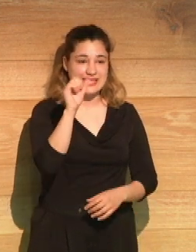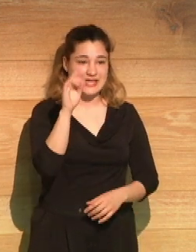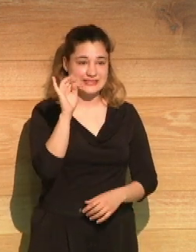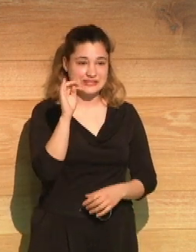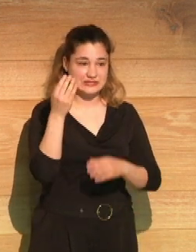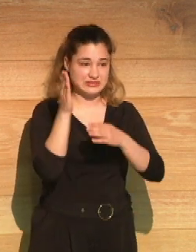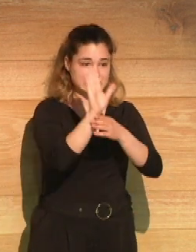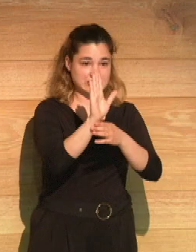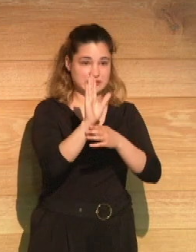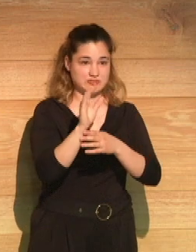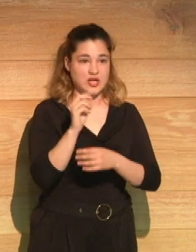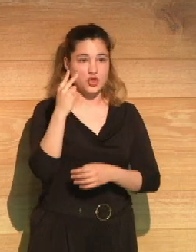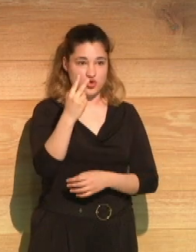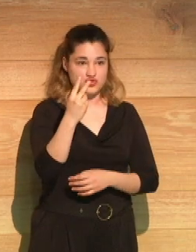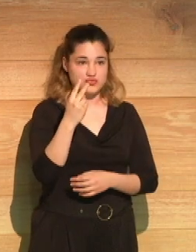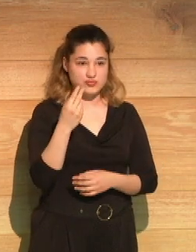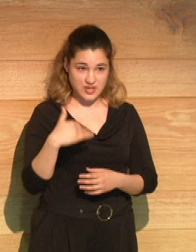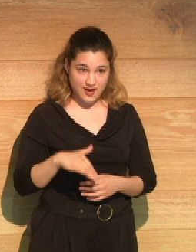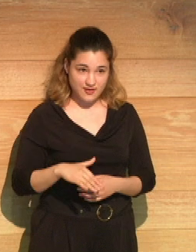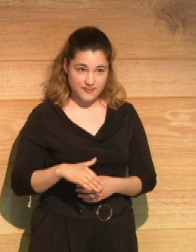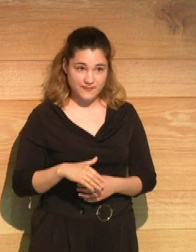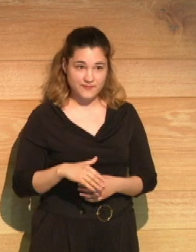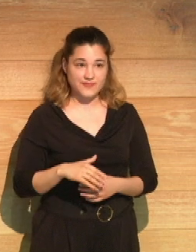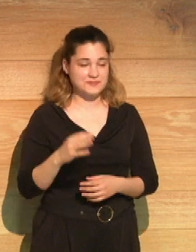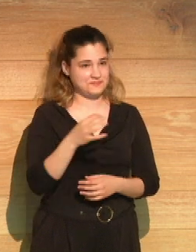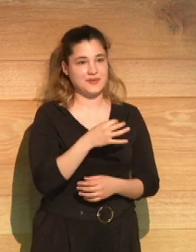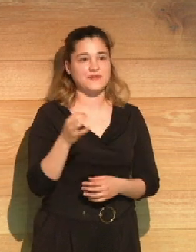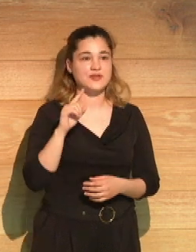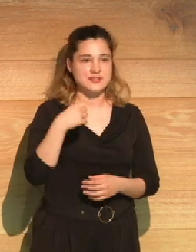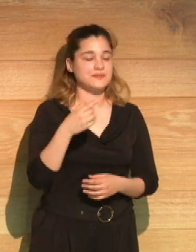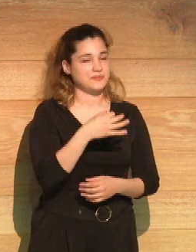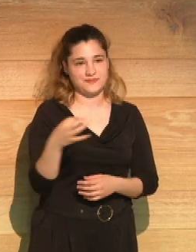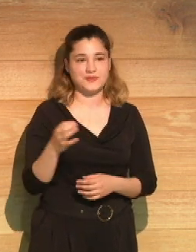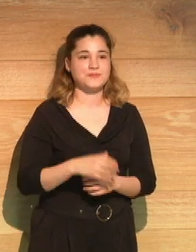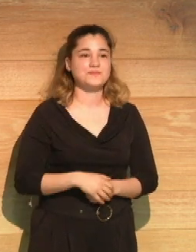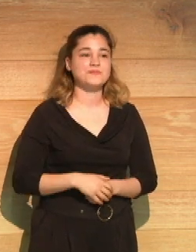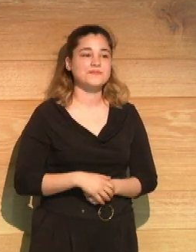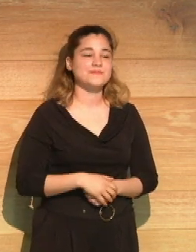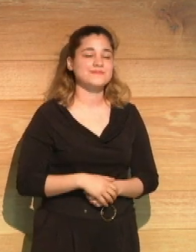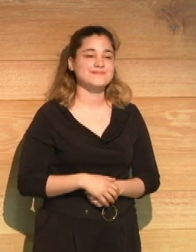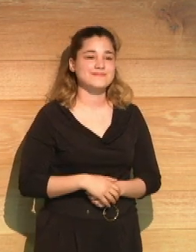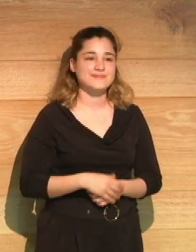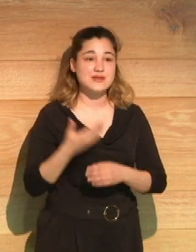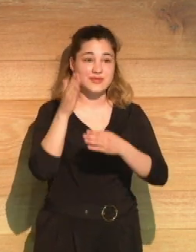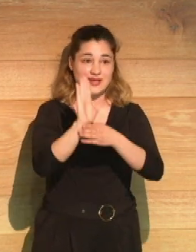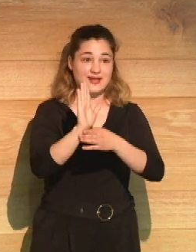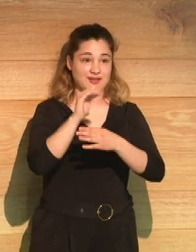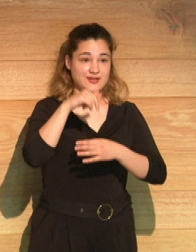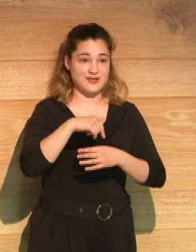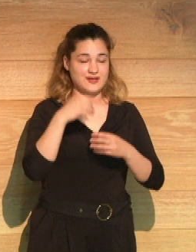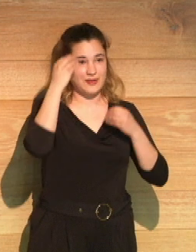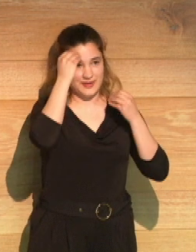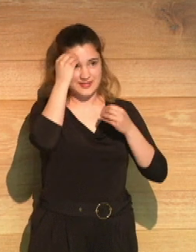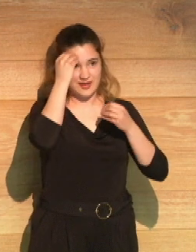2. ¿Ya lo tenemos? Perfecto, el siguiente, perfecto. La presentación de hoy la he pensado en